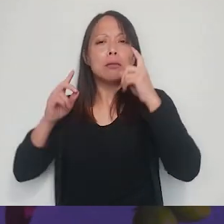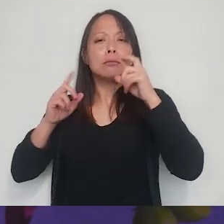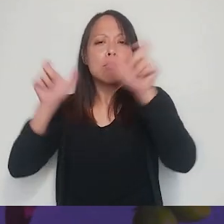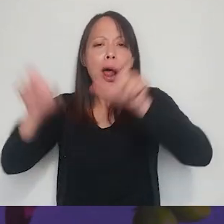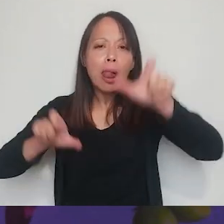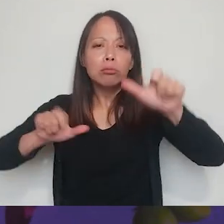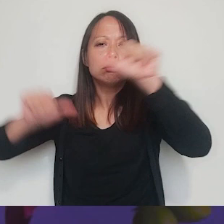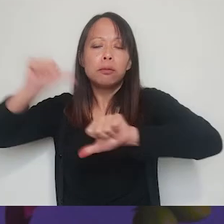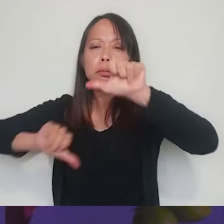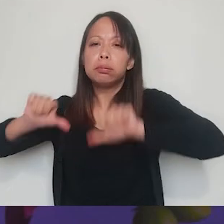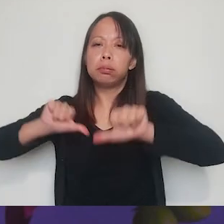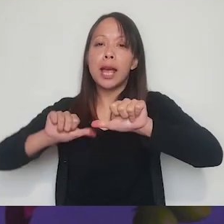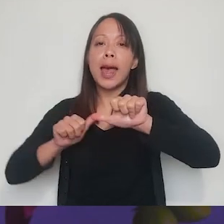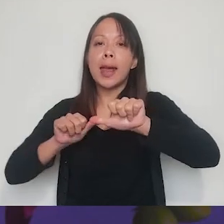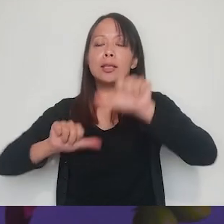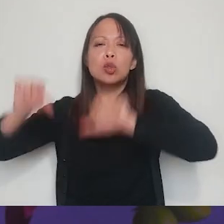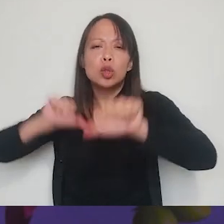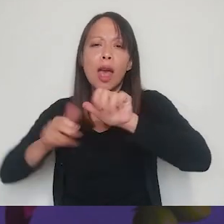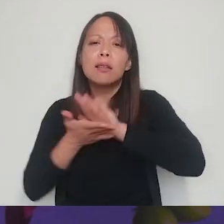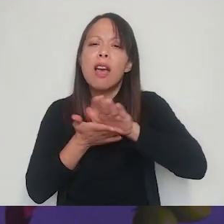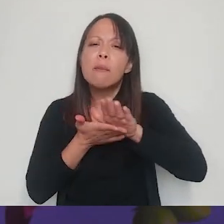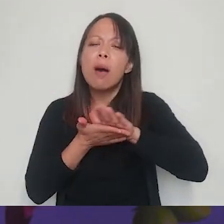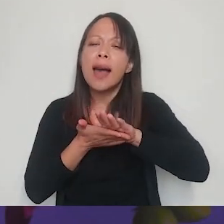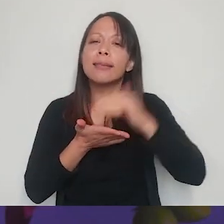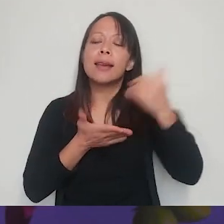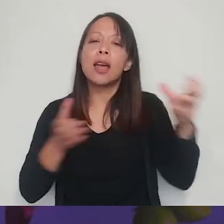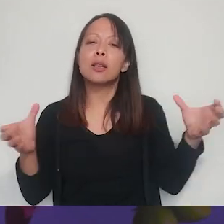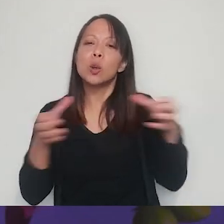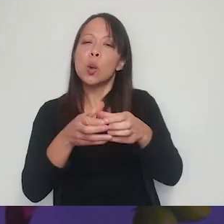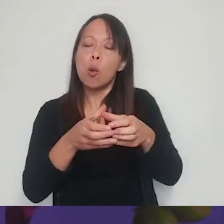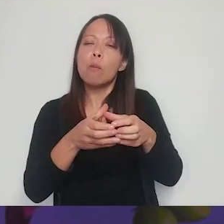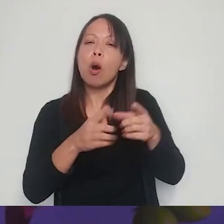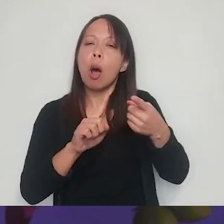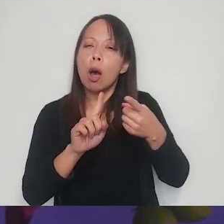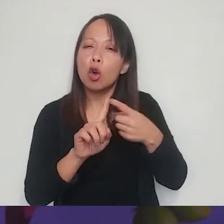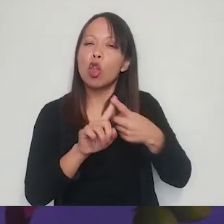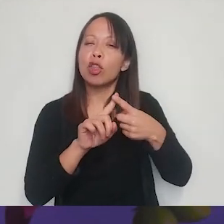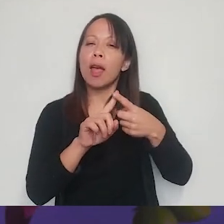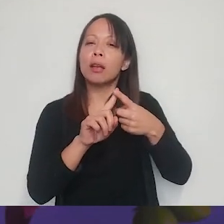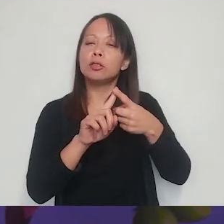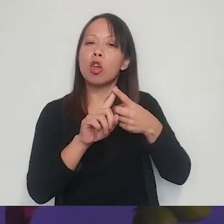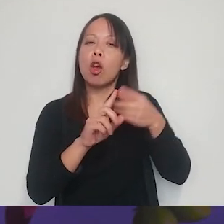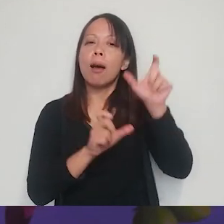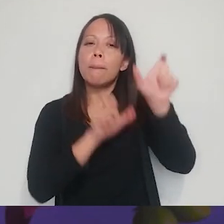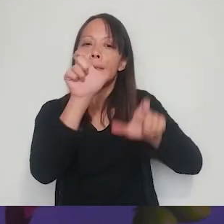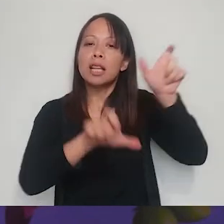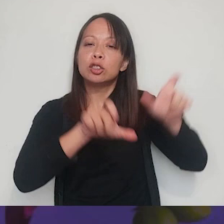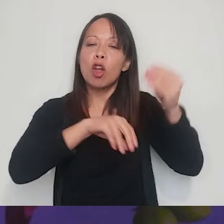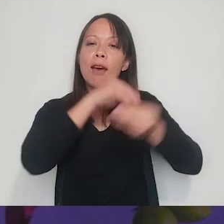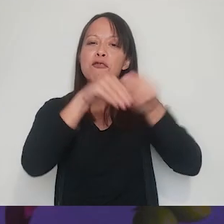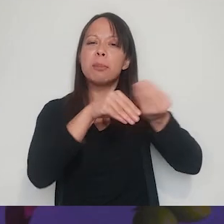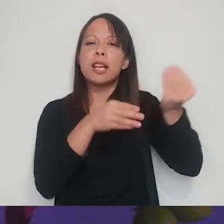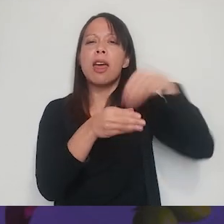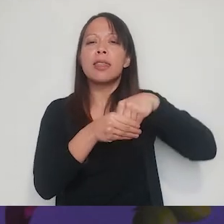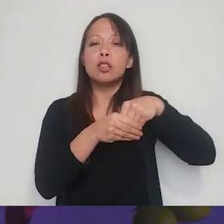cambió nuestra vida. La vida de los investigadores que nos dedicamos a hacer ciencia básica, en el caso de mi grupo, cambió porque la relación